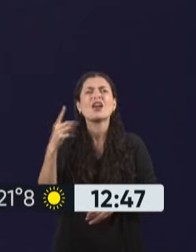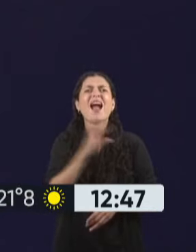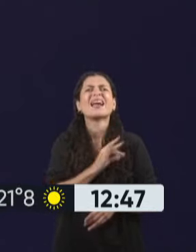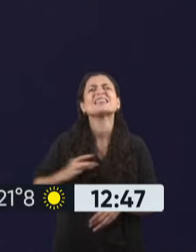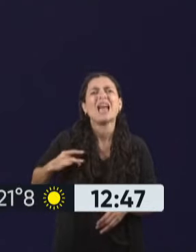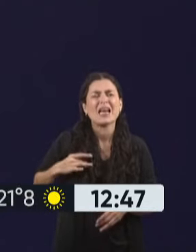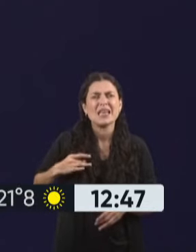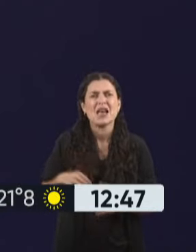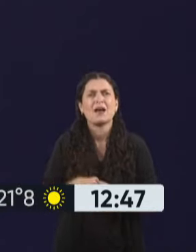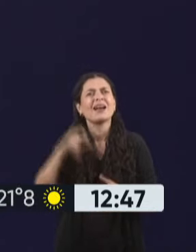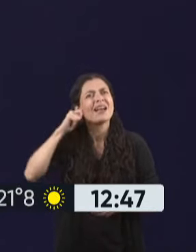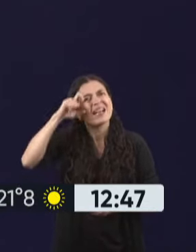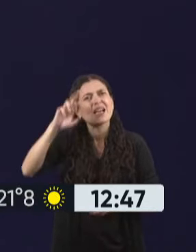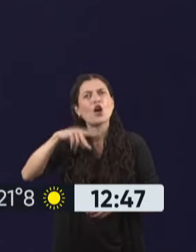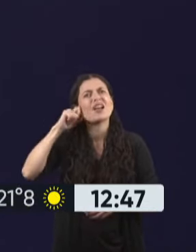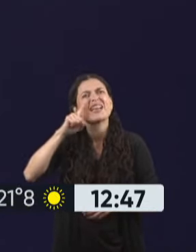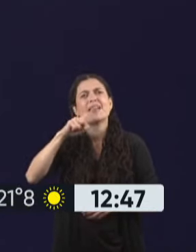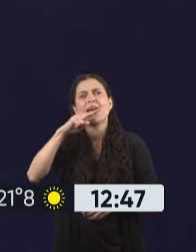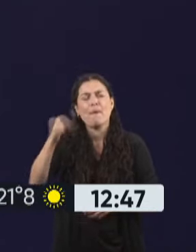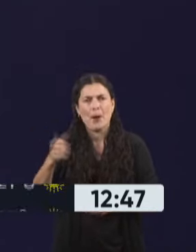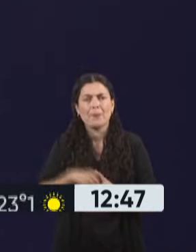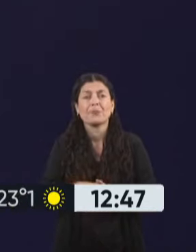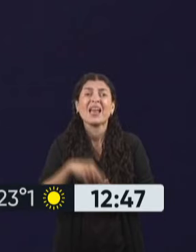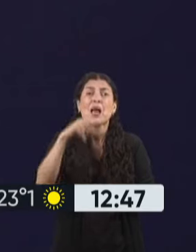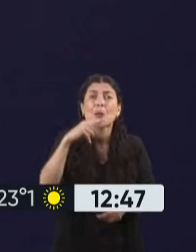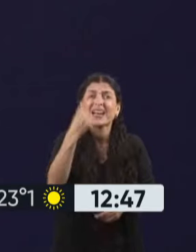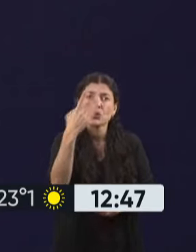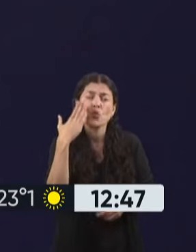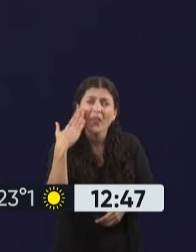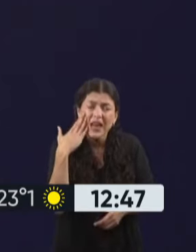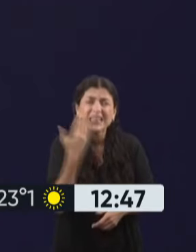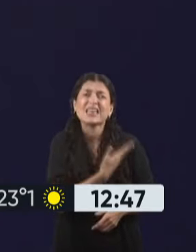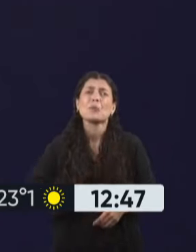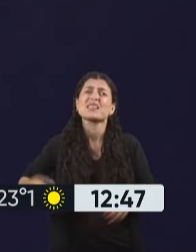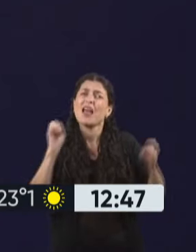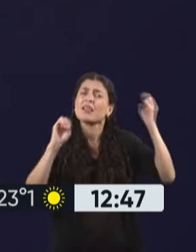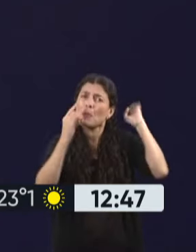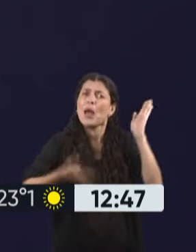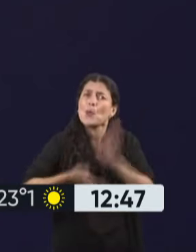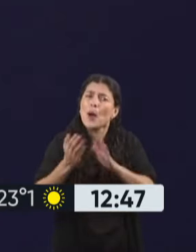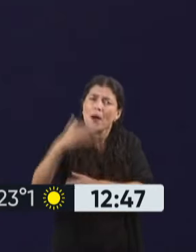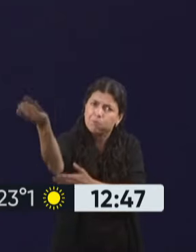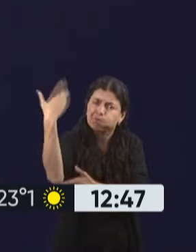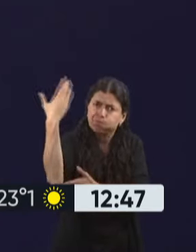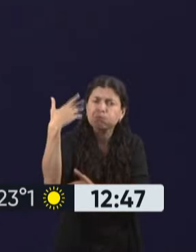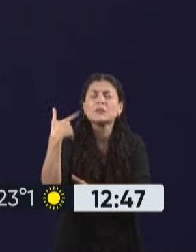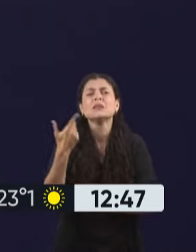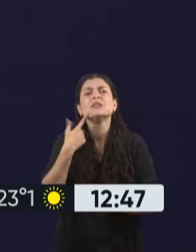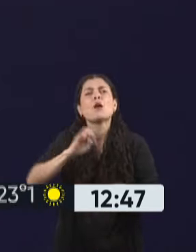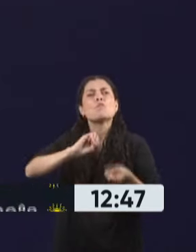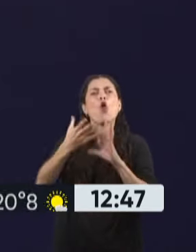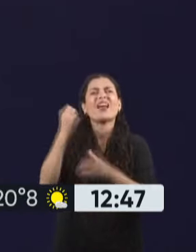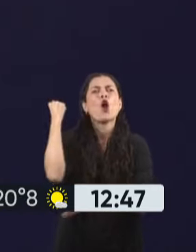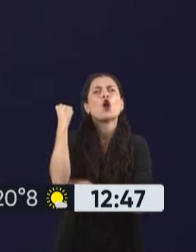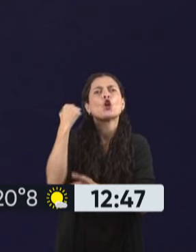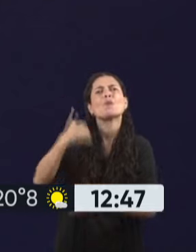Georgieva. El viernes, 13 horas, el presidente brindará un discurso titulado El modelo económico argentino en